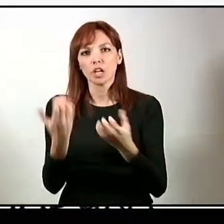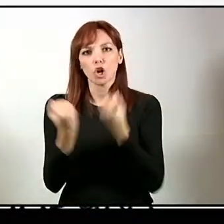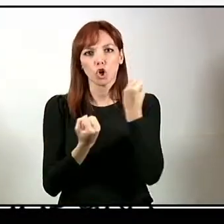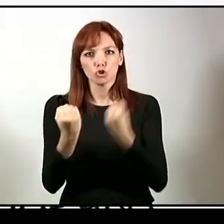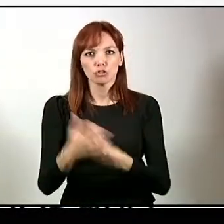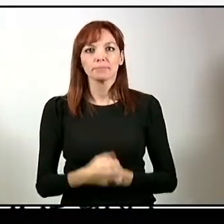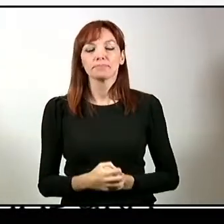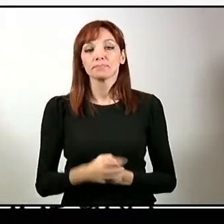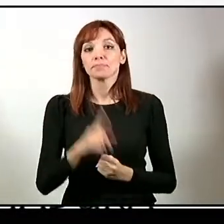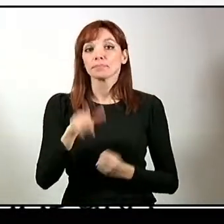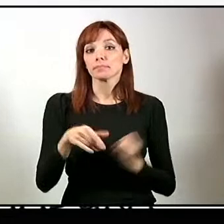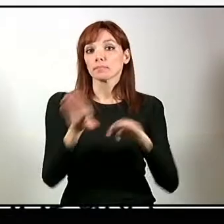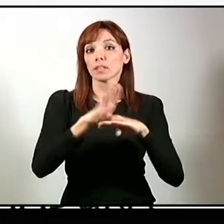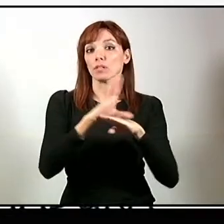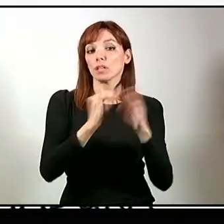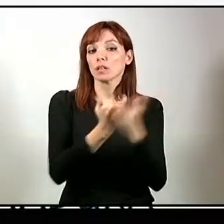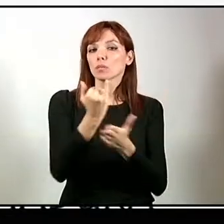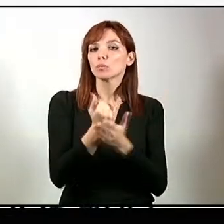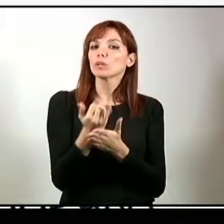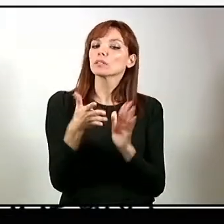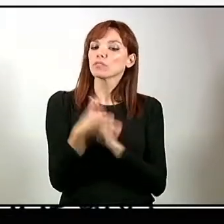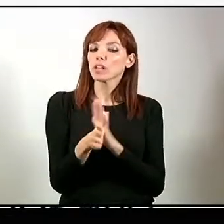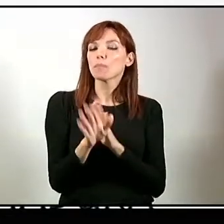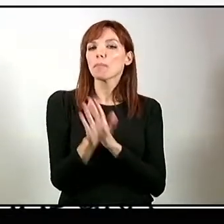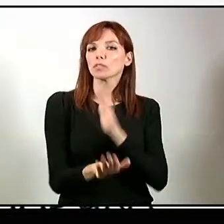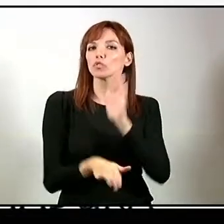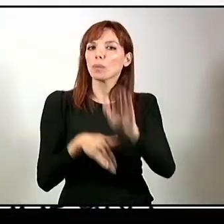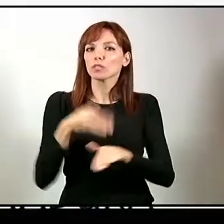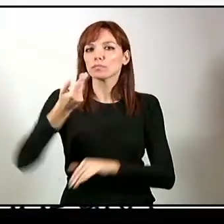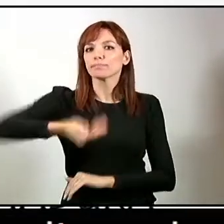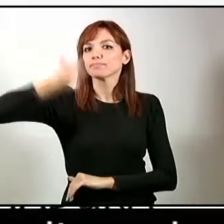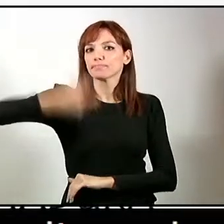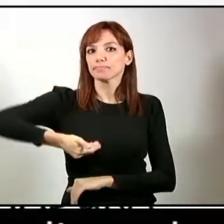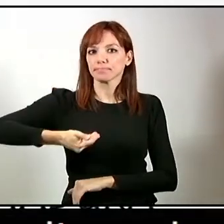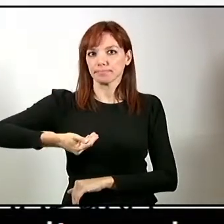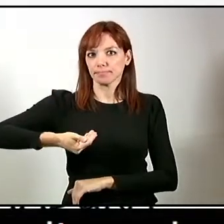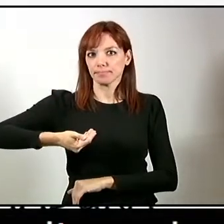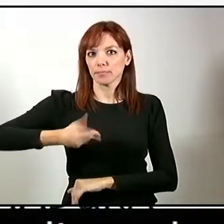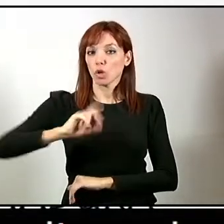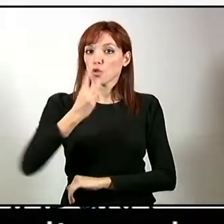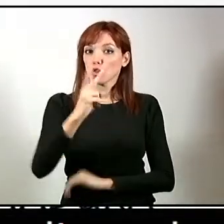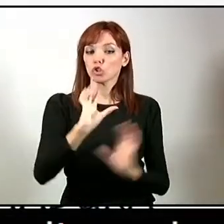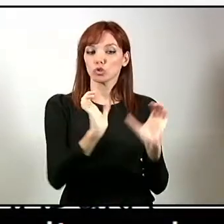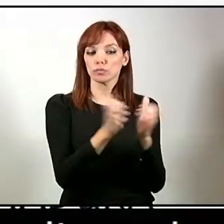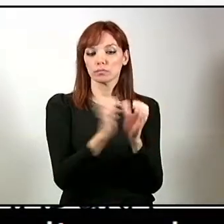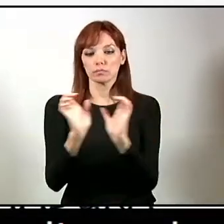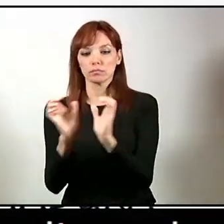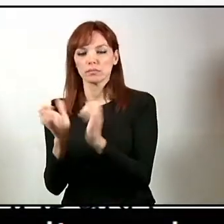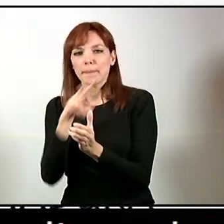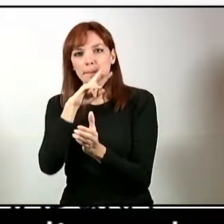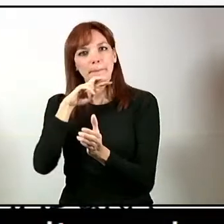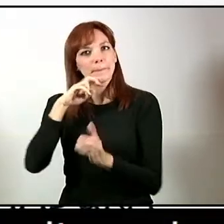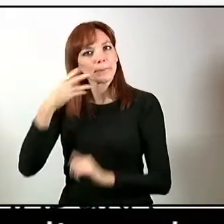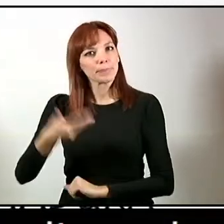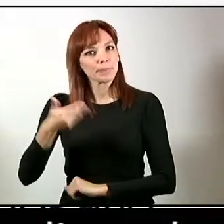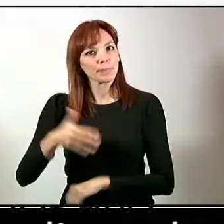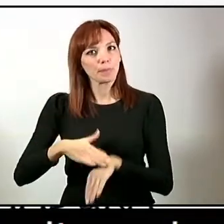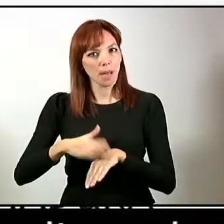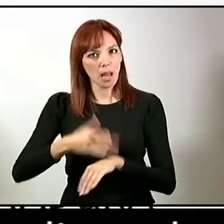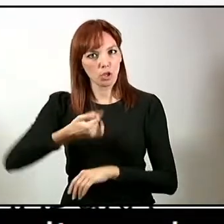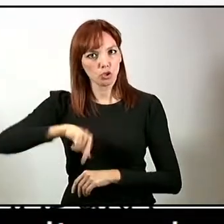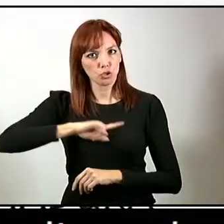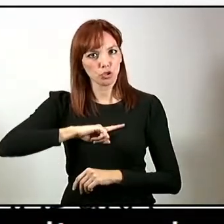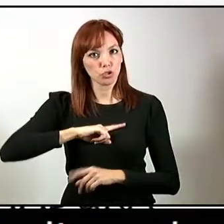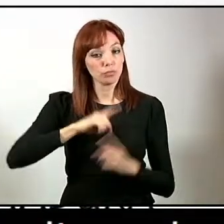de Agricultura, sigue dando pasos muy importantes con dos colectivos vitales para esta consejería,